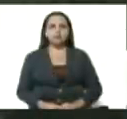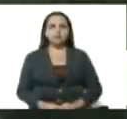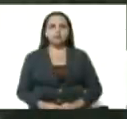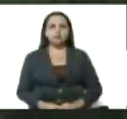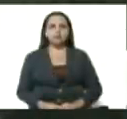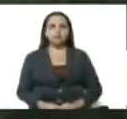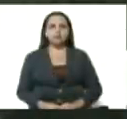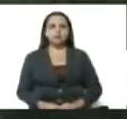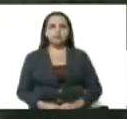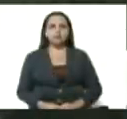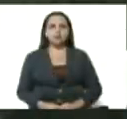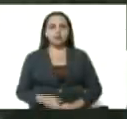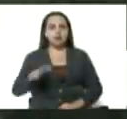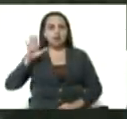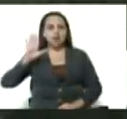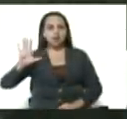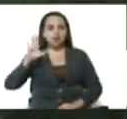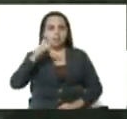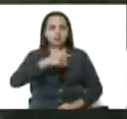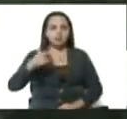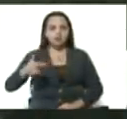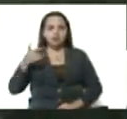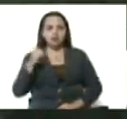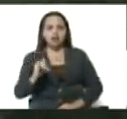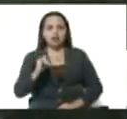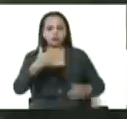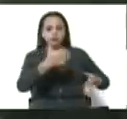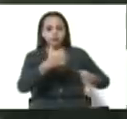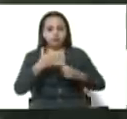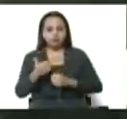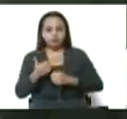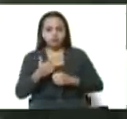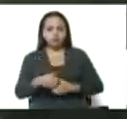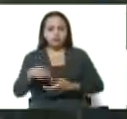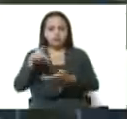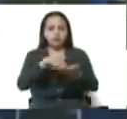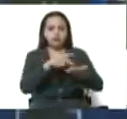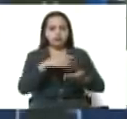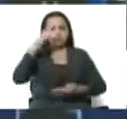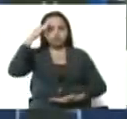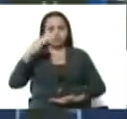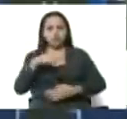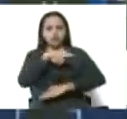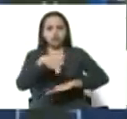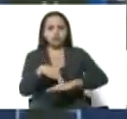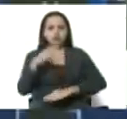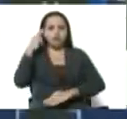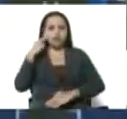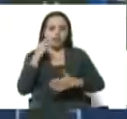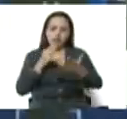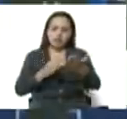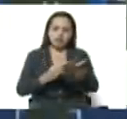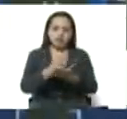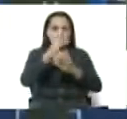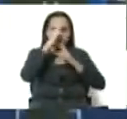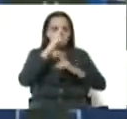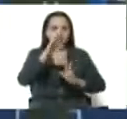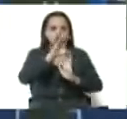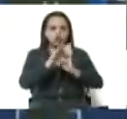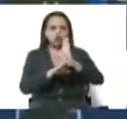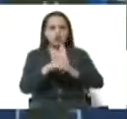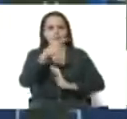es el juramento de los integrantes de la fuerza armada nacional bolivariana de lealtad de respeto a la constitución a sus